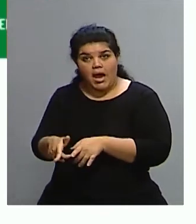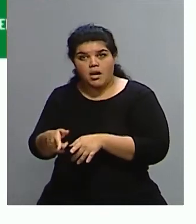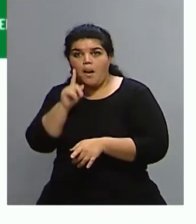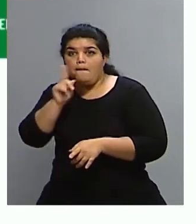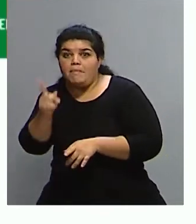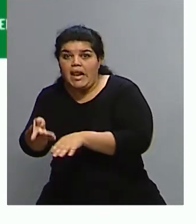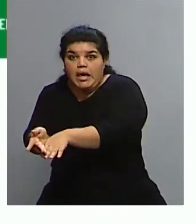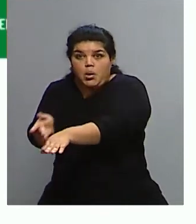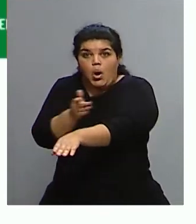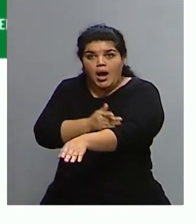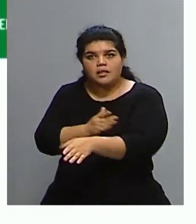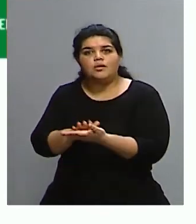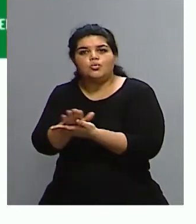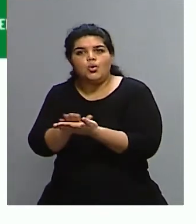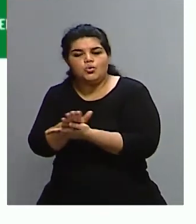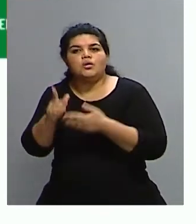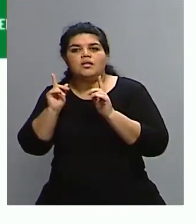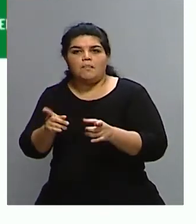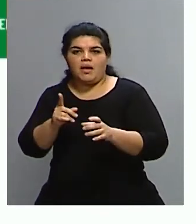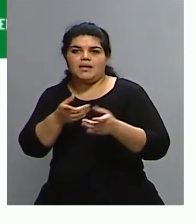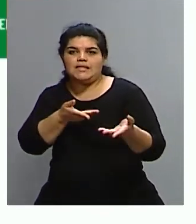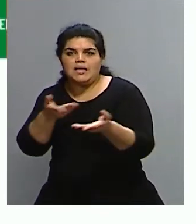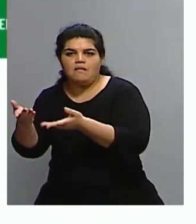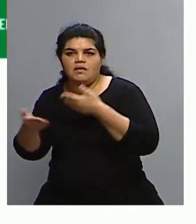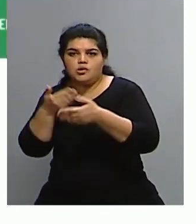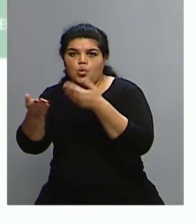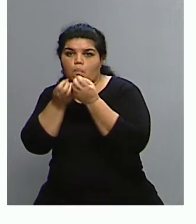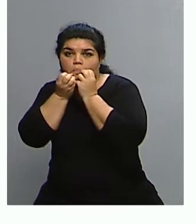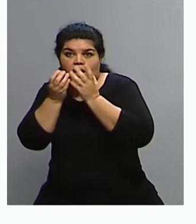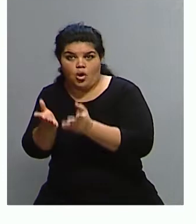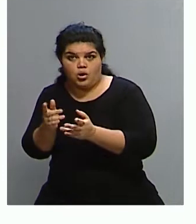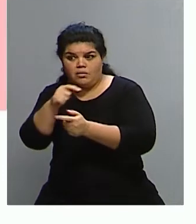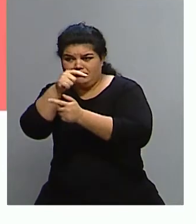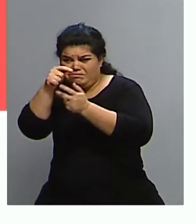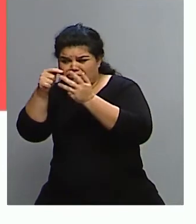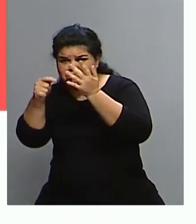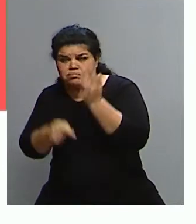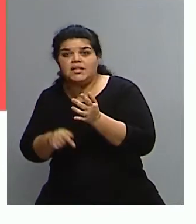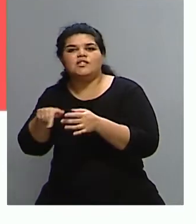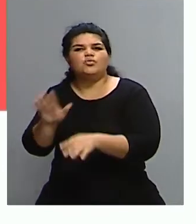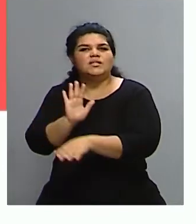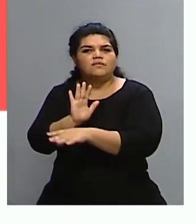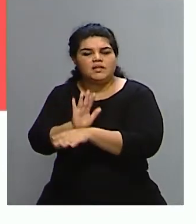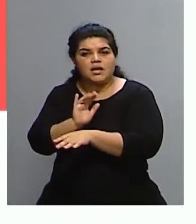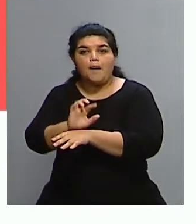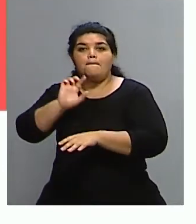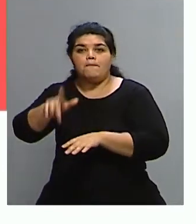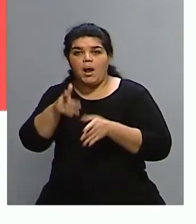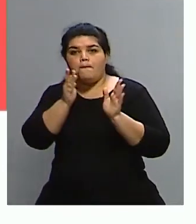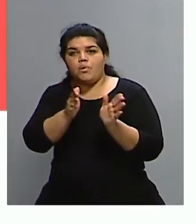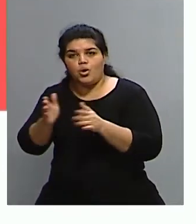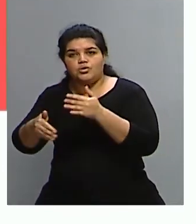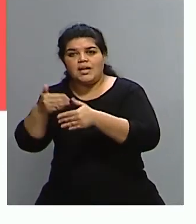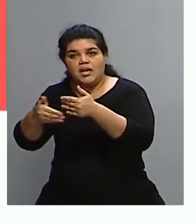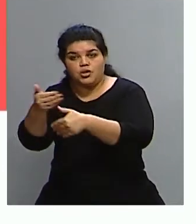para poder hacer una ejecución eficiente. Esto es todo un proceso que involucra también las actividades, los procedimientos que se desarrollan en cada